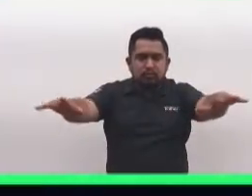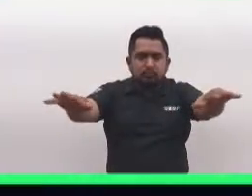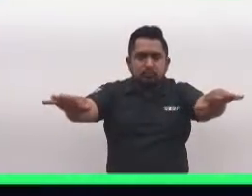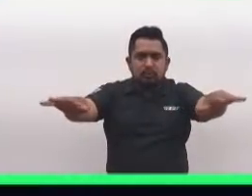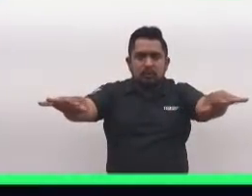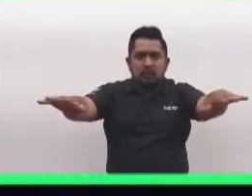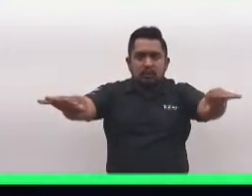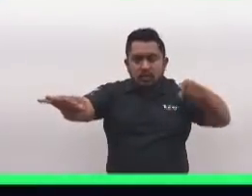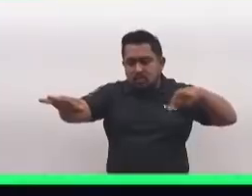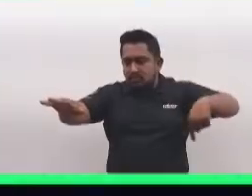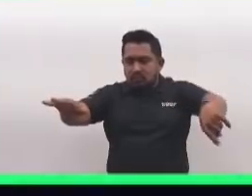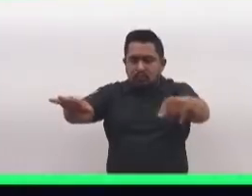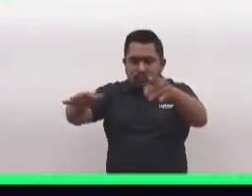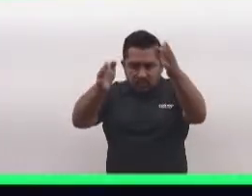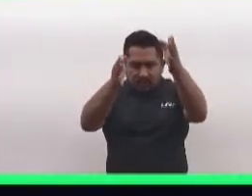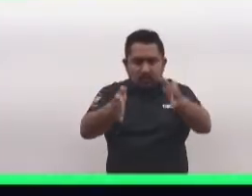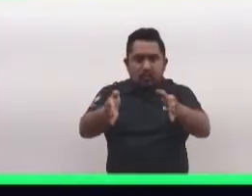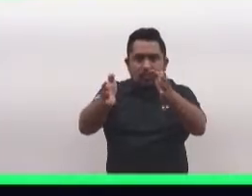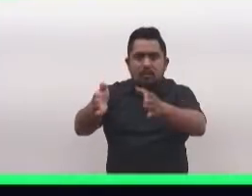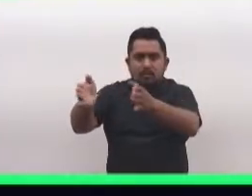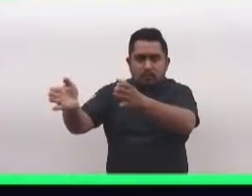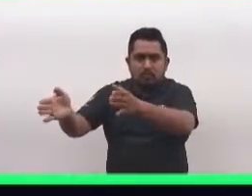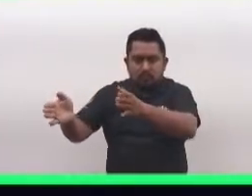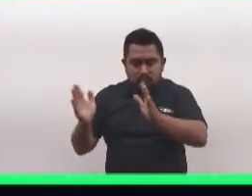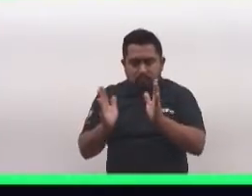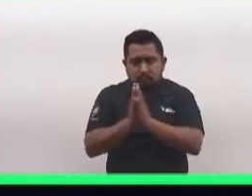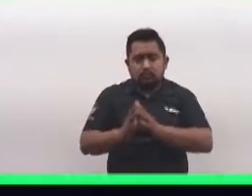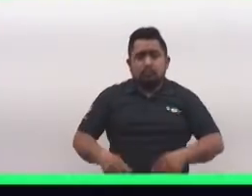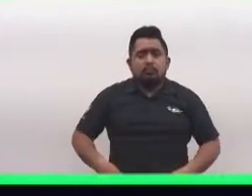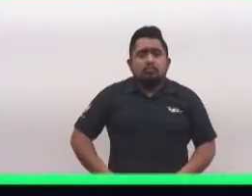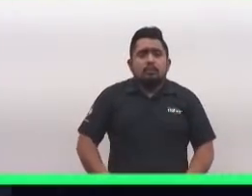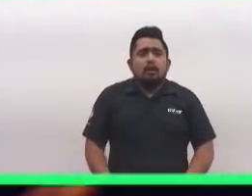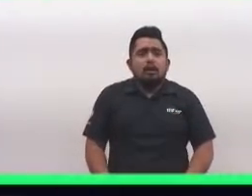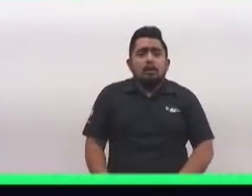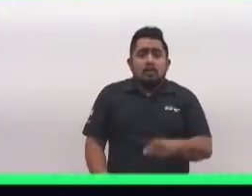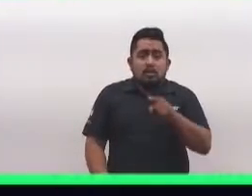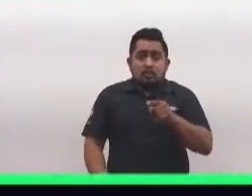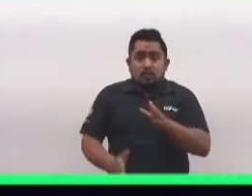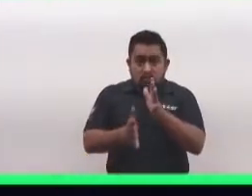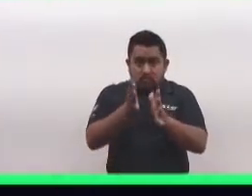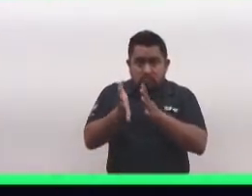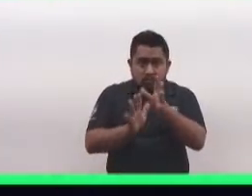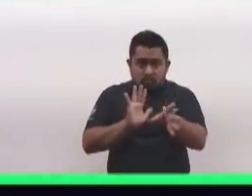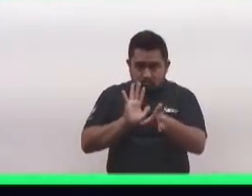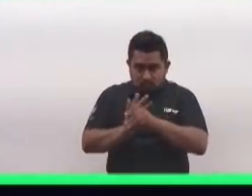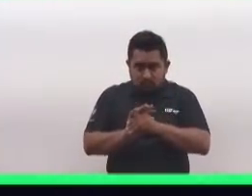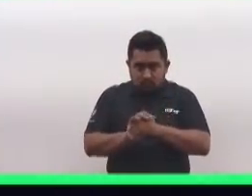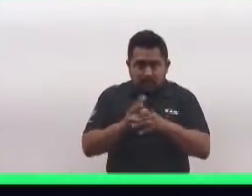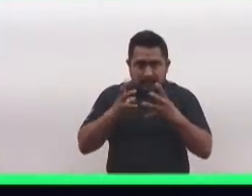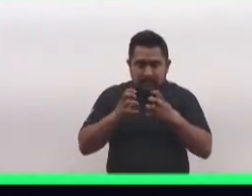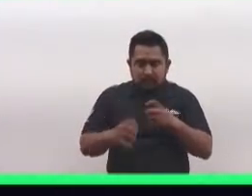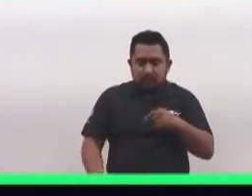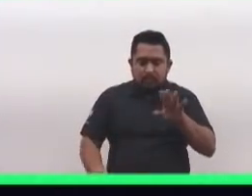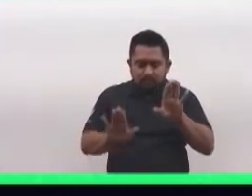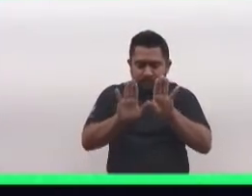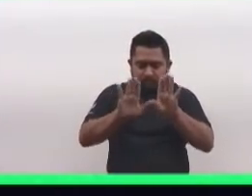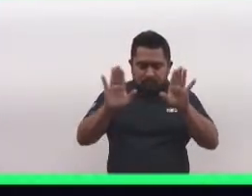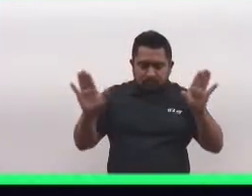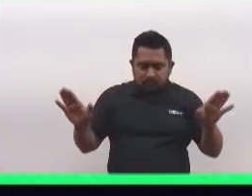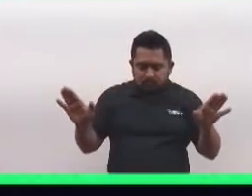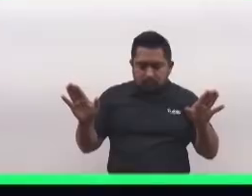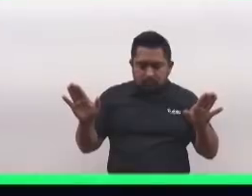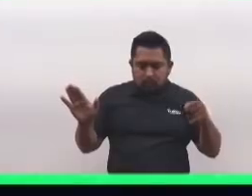las cosas caen en ese orden especial si nunca has obrado porque no éramos tú y yo decimos señor jesús